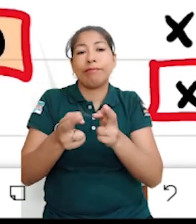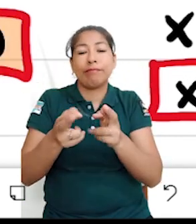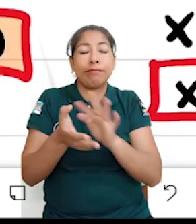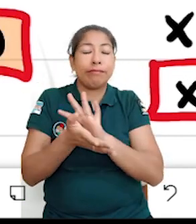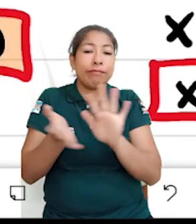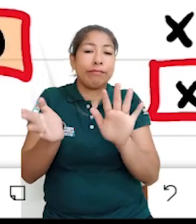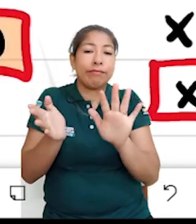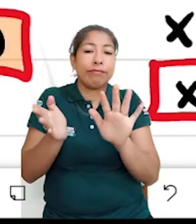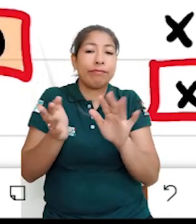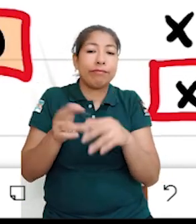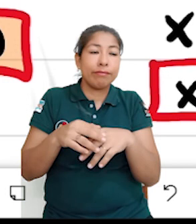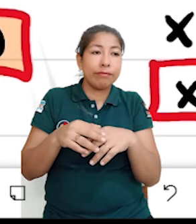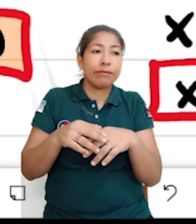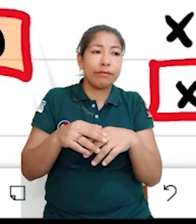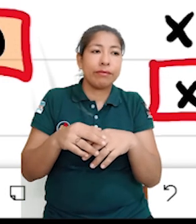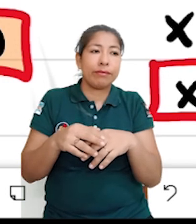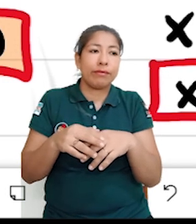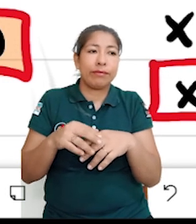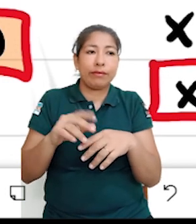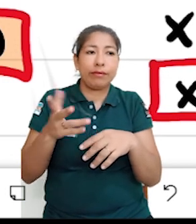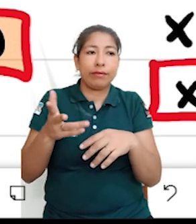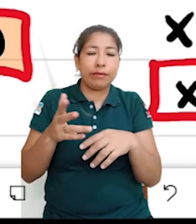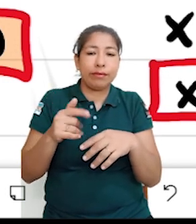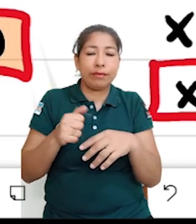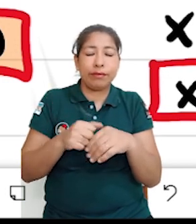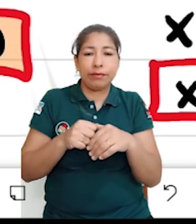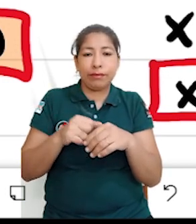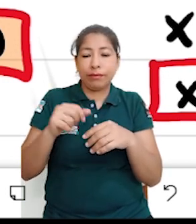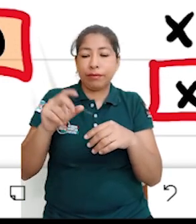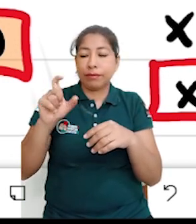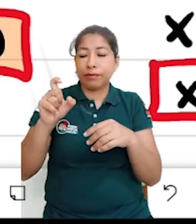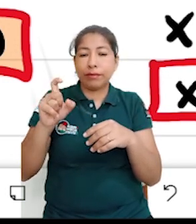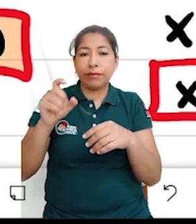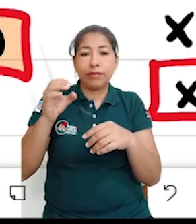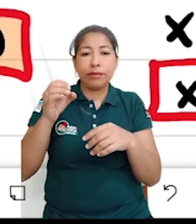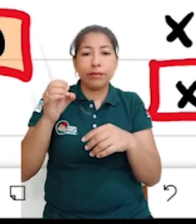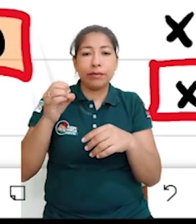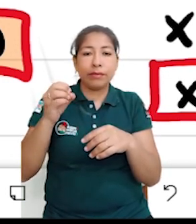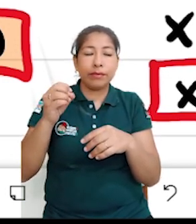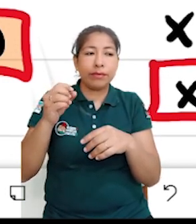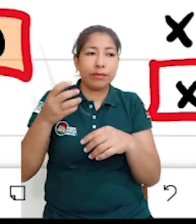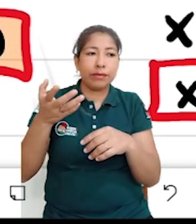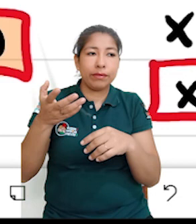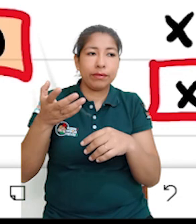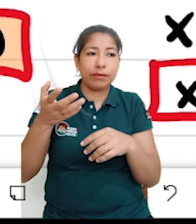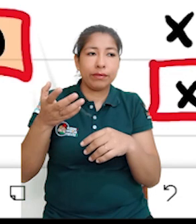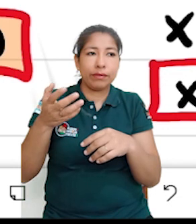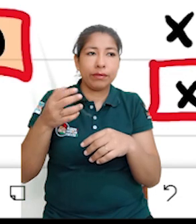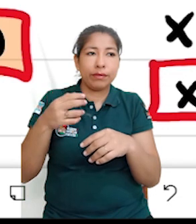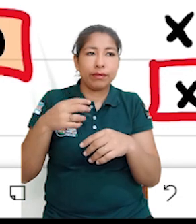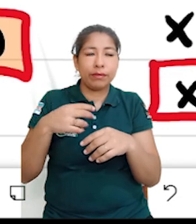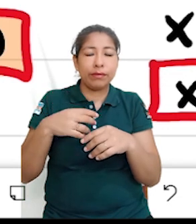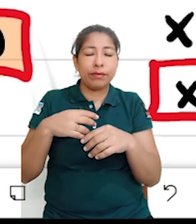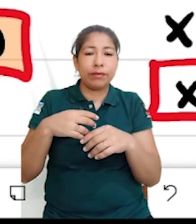de 0 como resultado, tenemos que ser bien cuidadosos con este último aspecto. Si reemplazamos los valores de x en